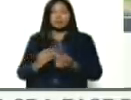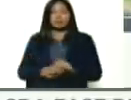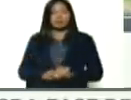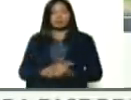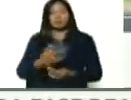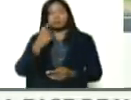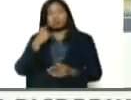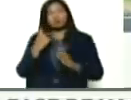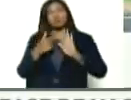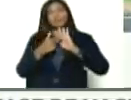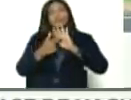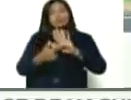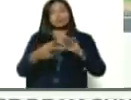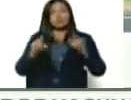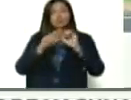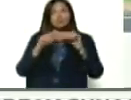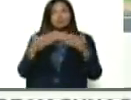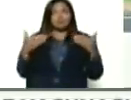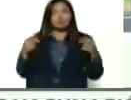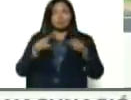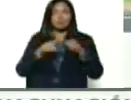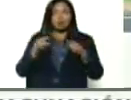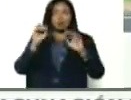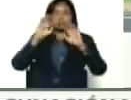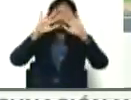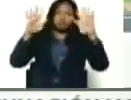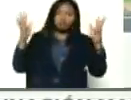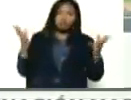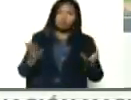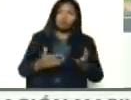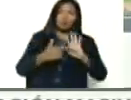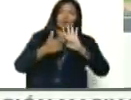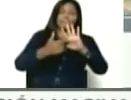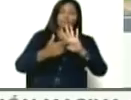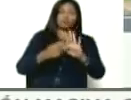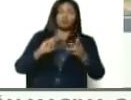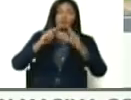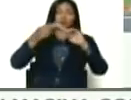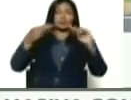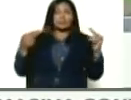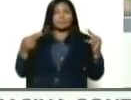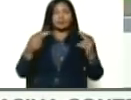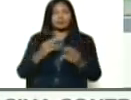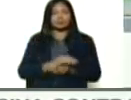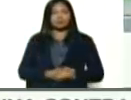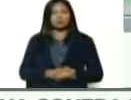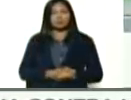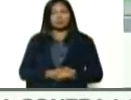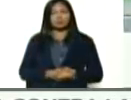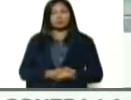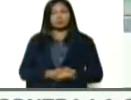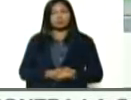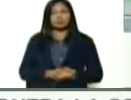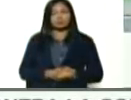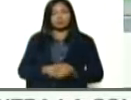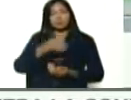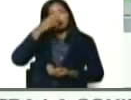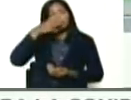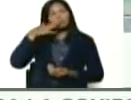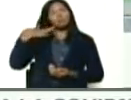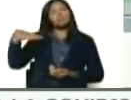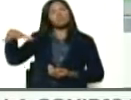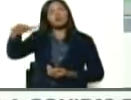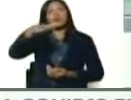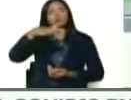mensaje gigantesco al mundo de paz el pueblo sirio tiene